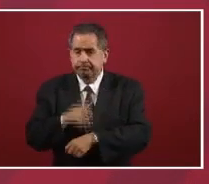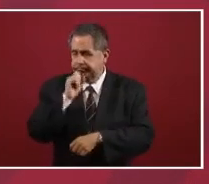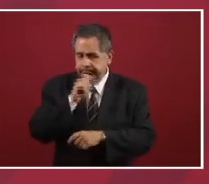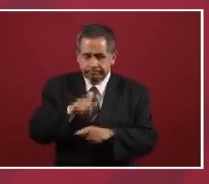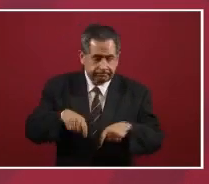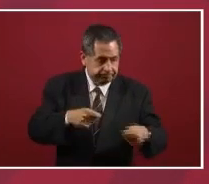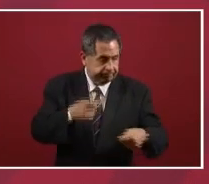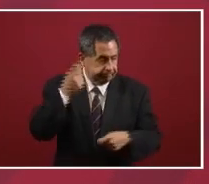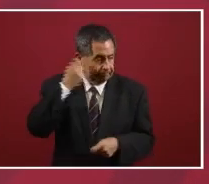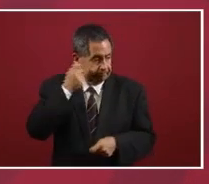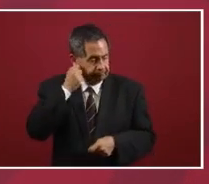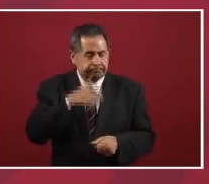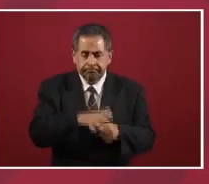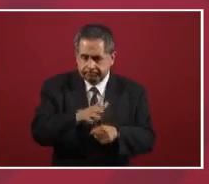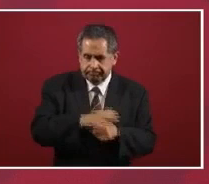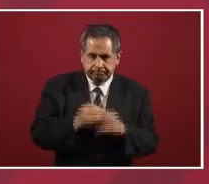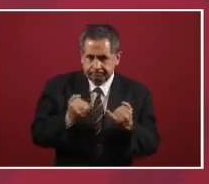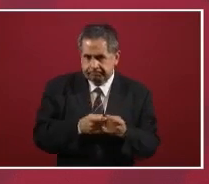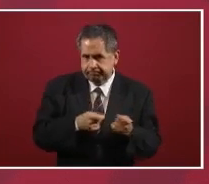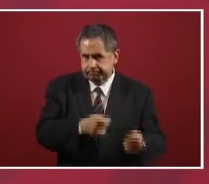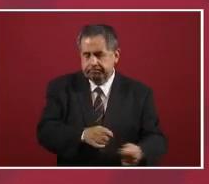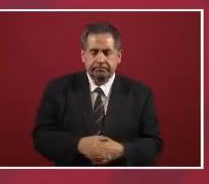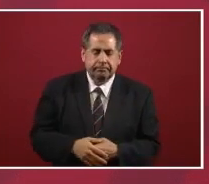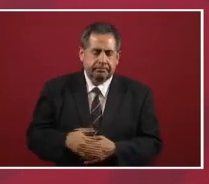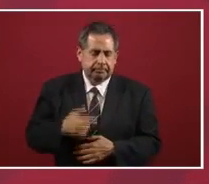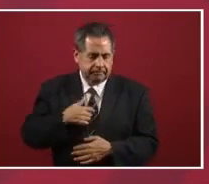y en otros casos. Y yo espero que